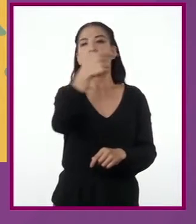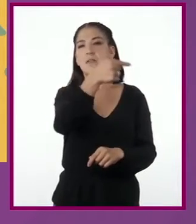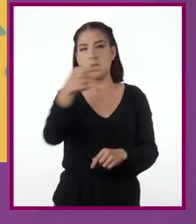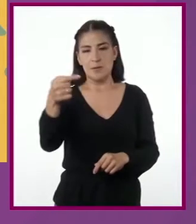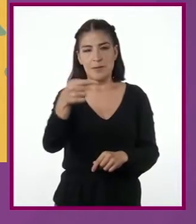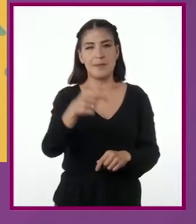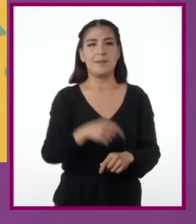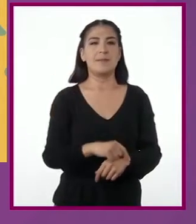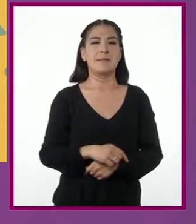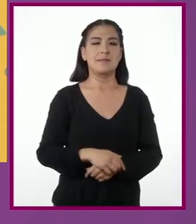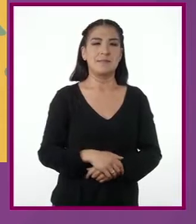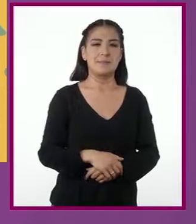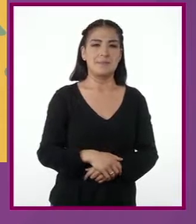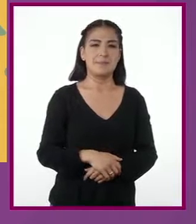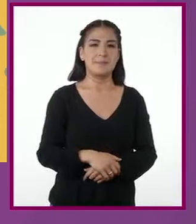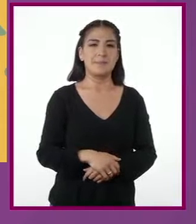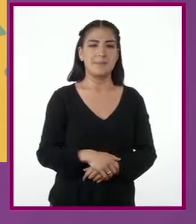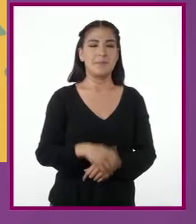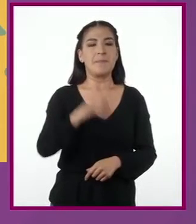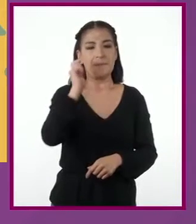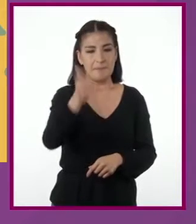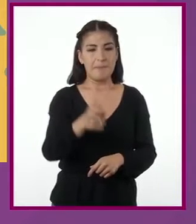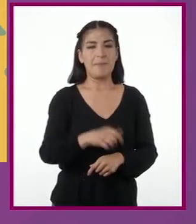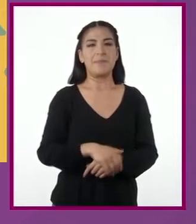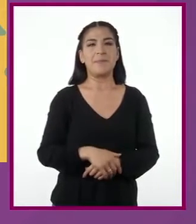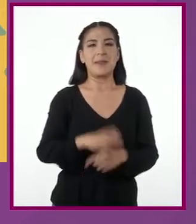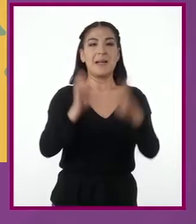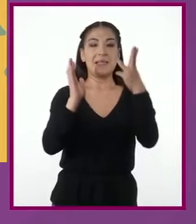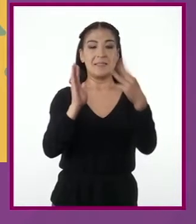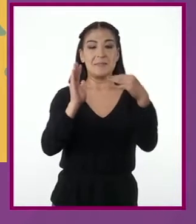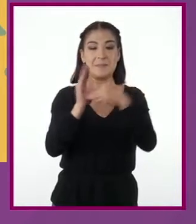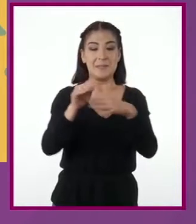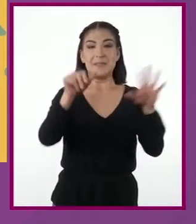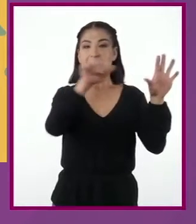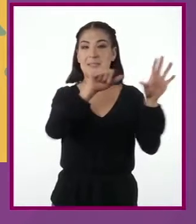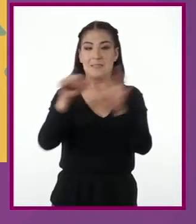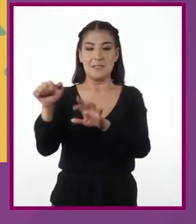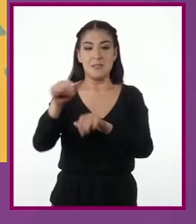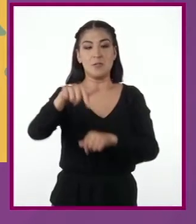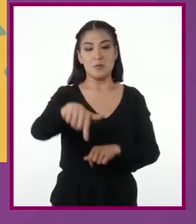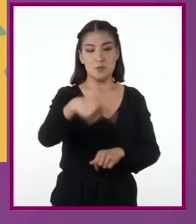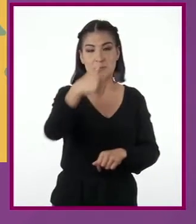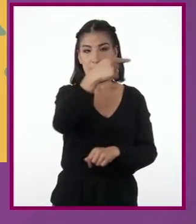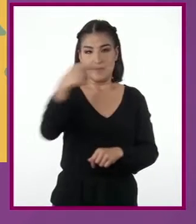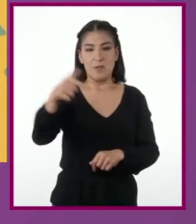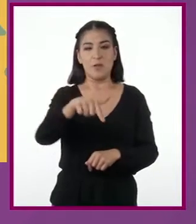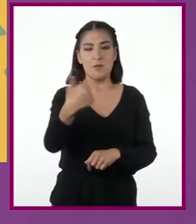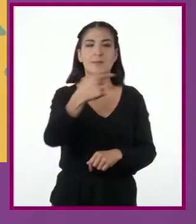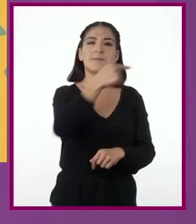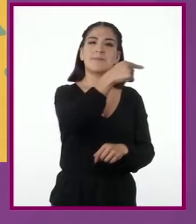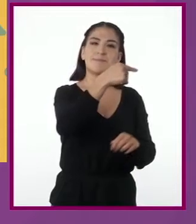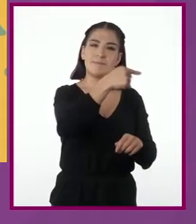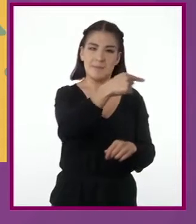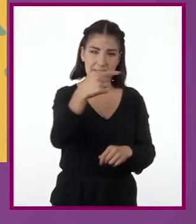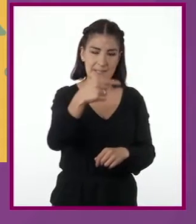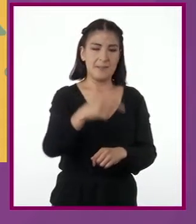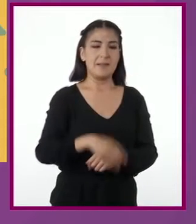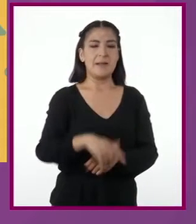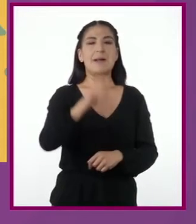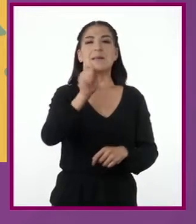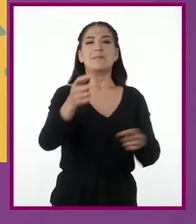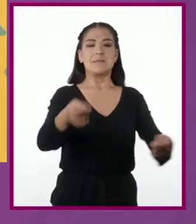negativo. Por lo tanto, tenemos 3,612avos negativo, es